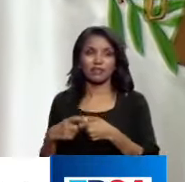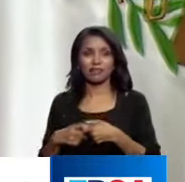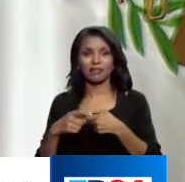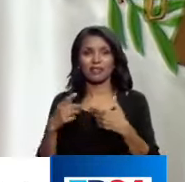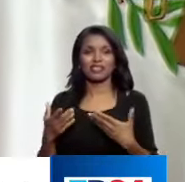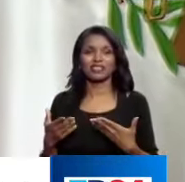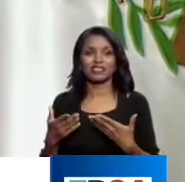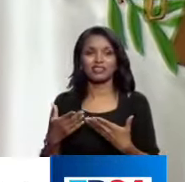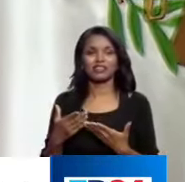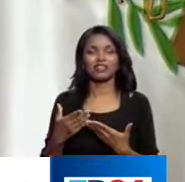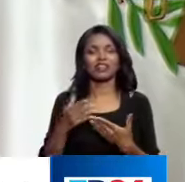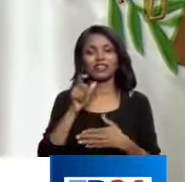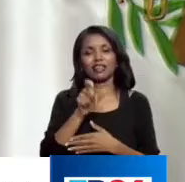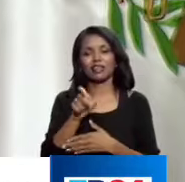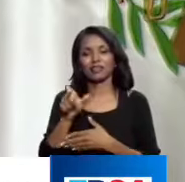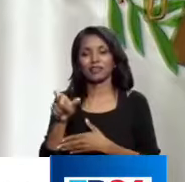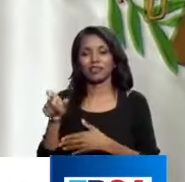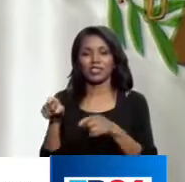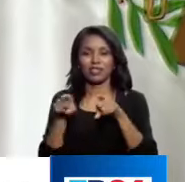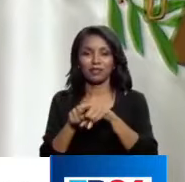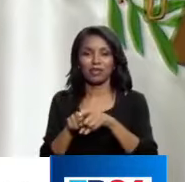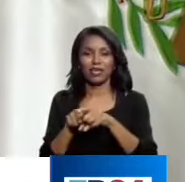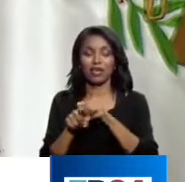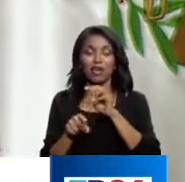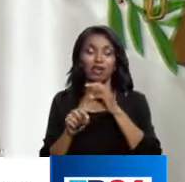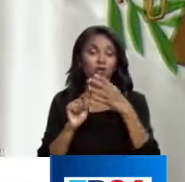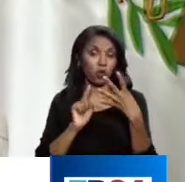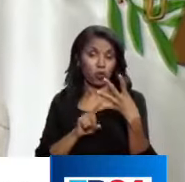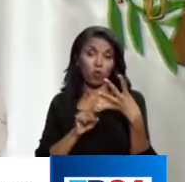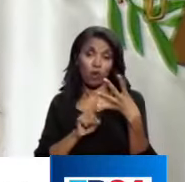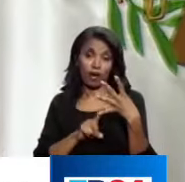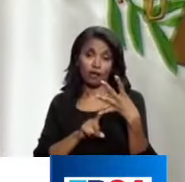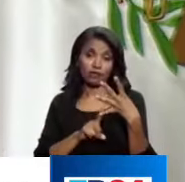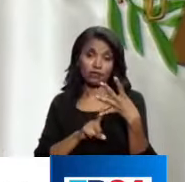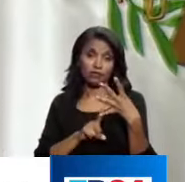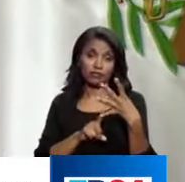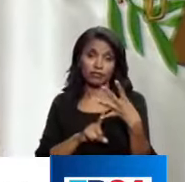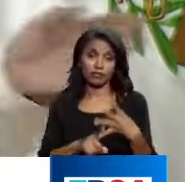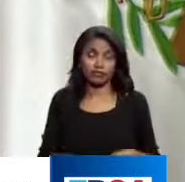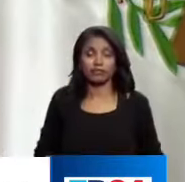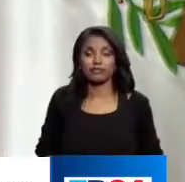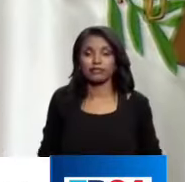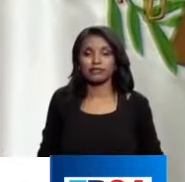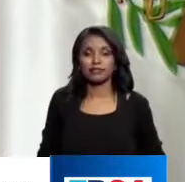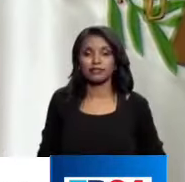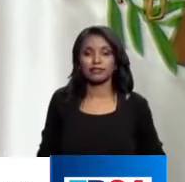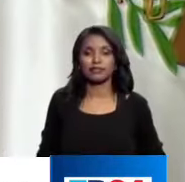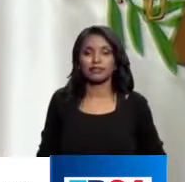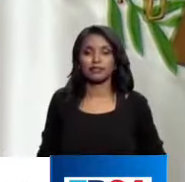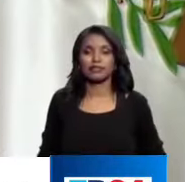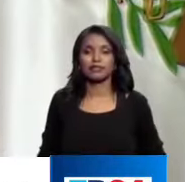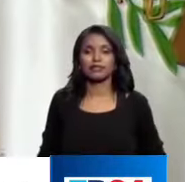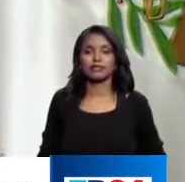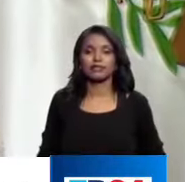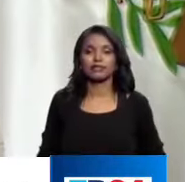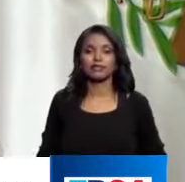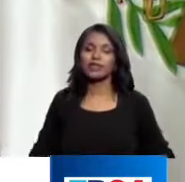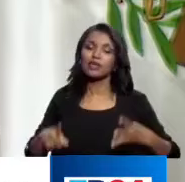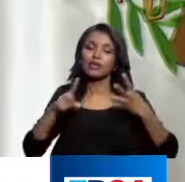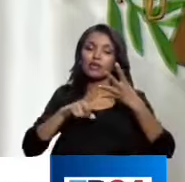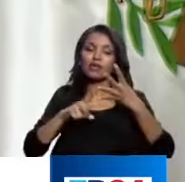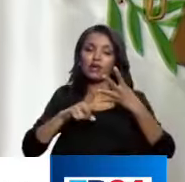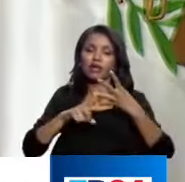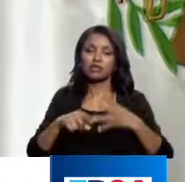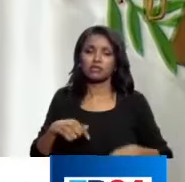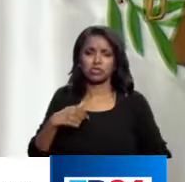la ciudadanía. Cuarto, y creo que es lo que me distancia del resto, no